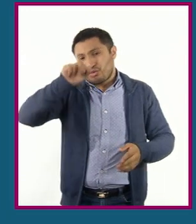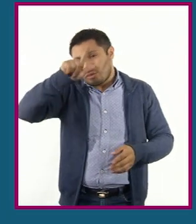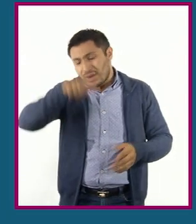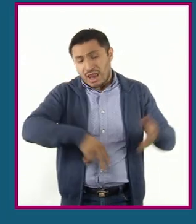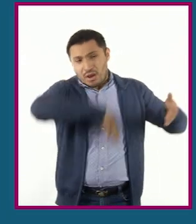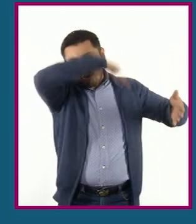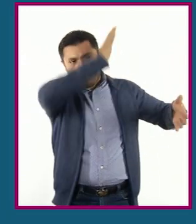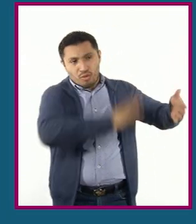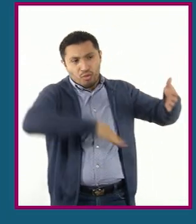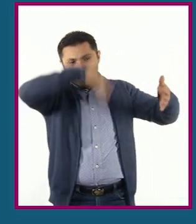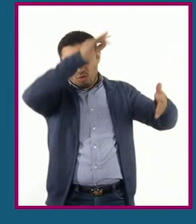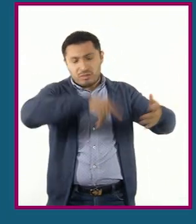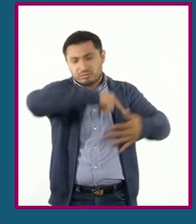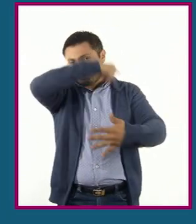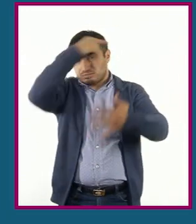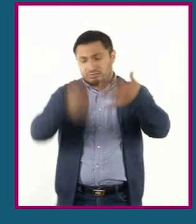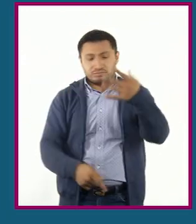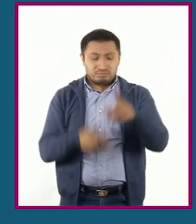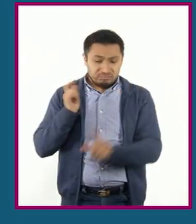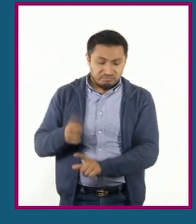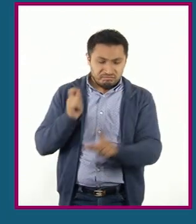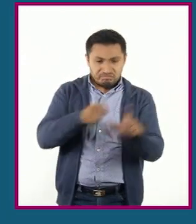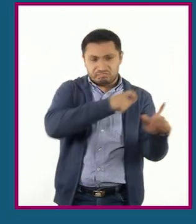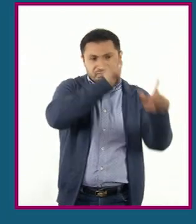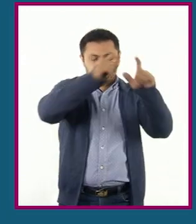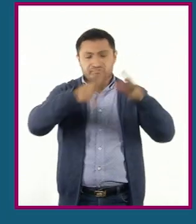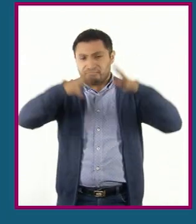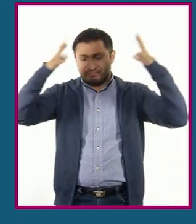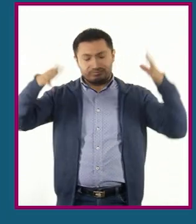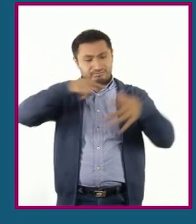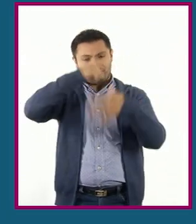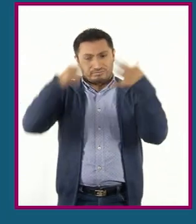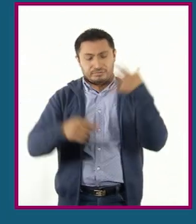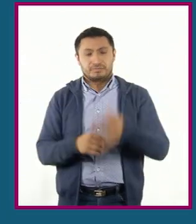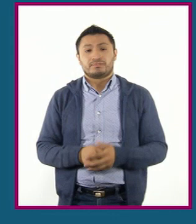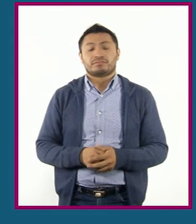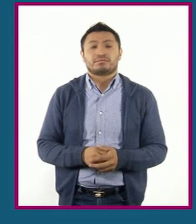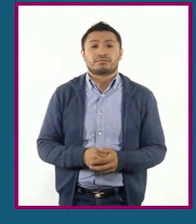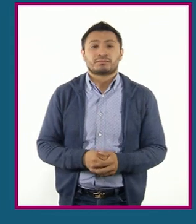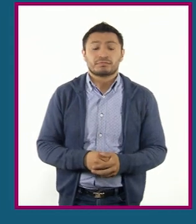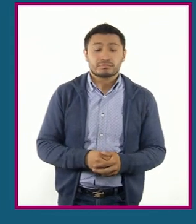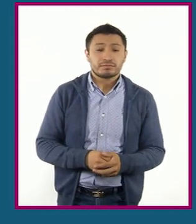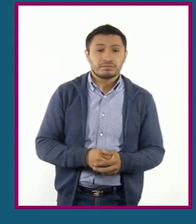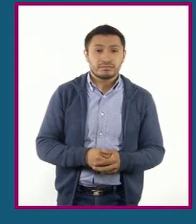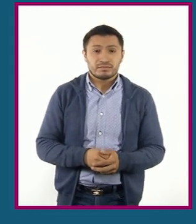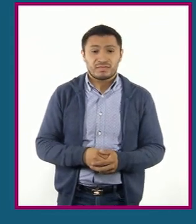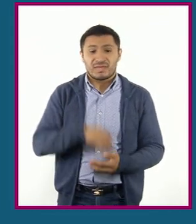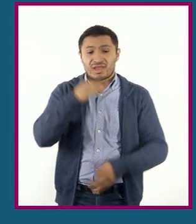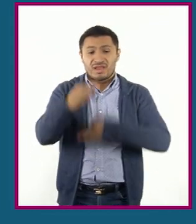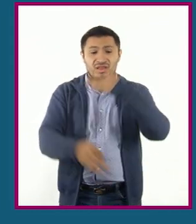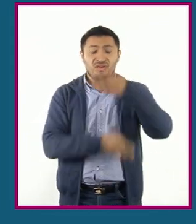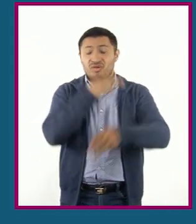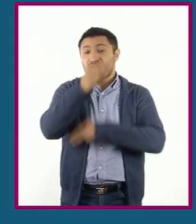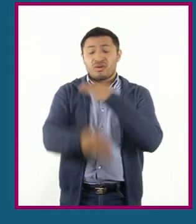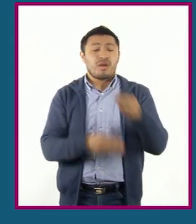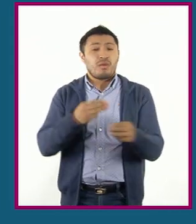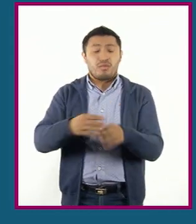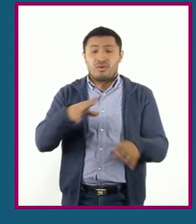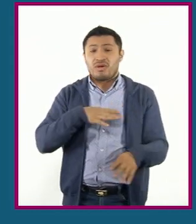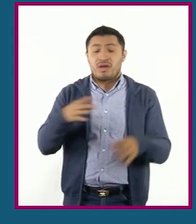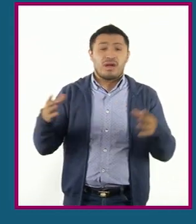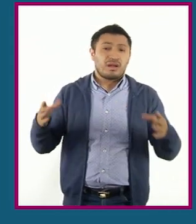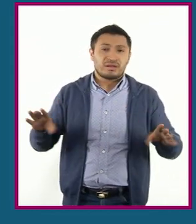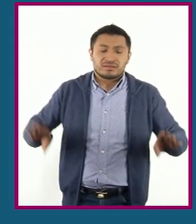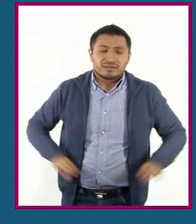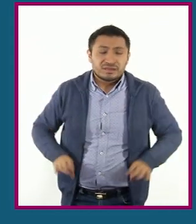piezas arquitectónicas y escultóricas, por citar algunas. Yendo más lejos, todo el planeta Tierra está lleno de